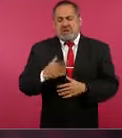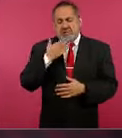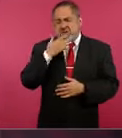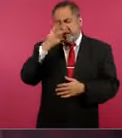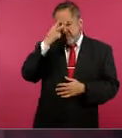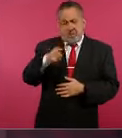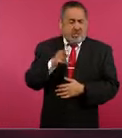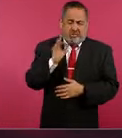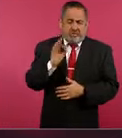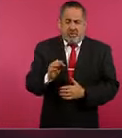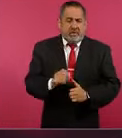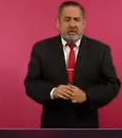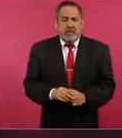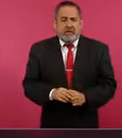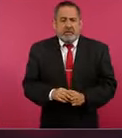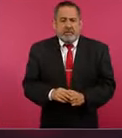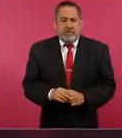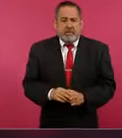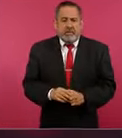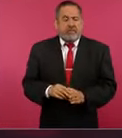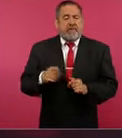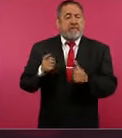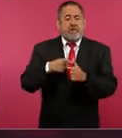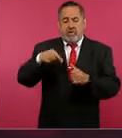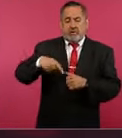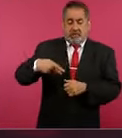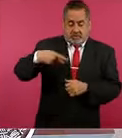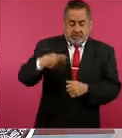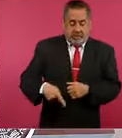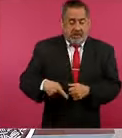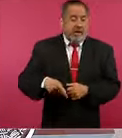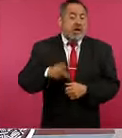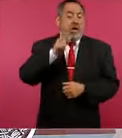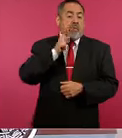con el principio de que el petróleo